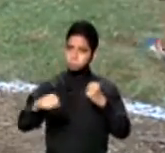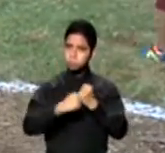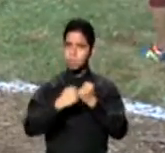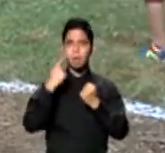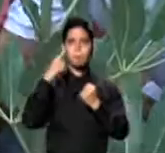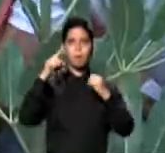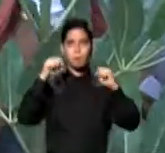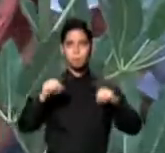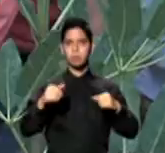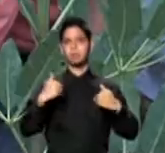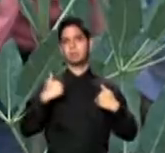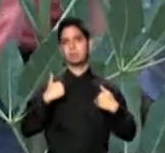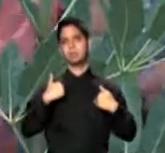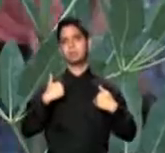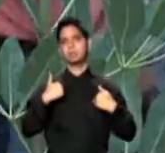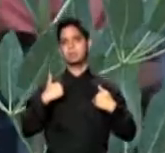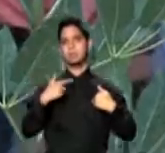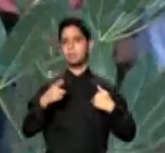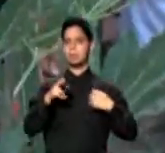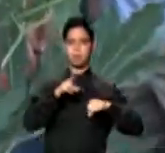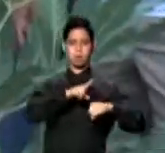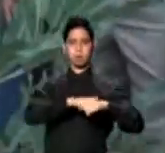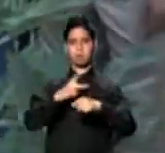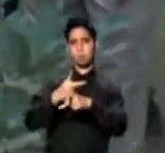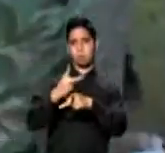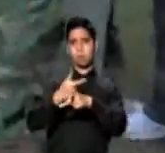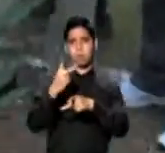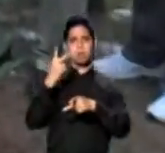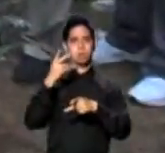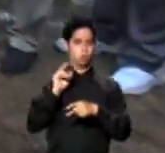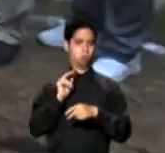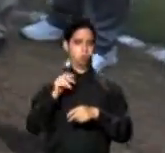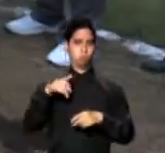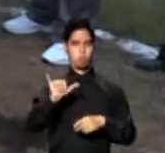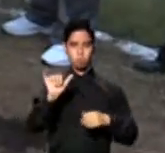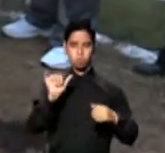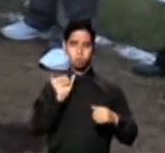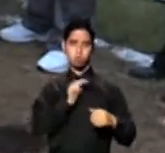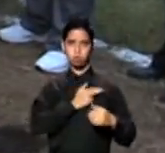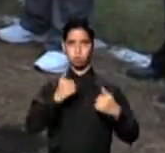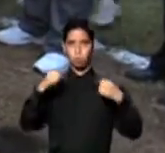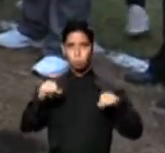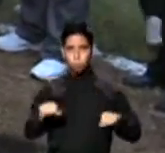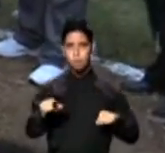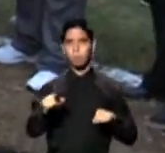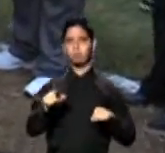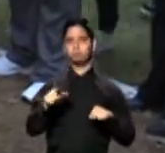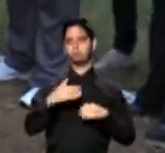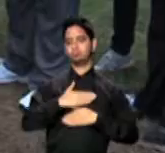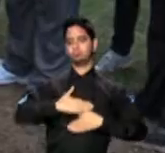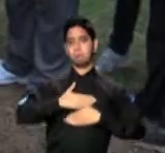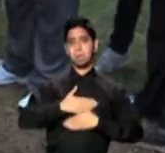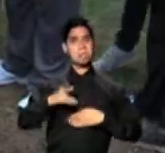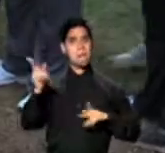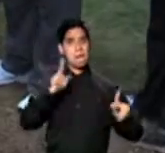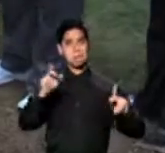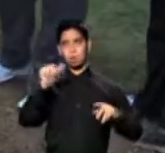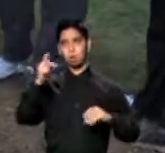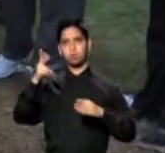preservar la naturaleza que aún disfruta Puerto Rico, que es parte del atractivo que vienen a visitar y a